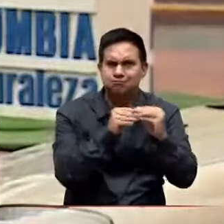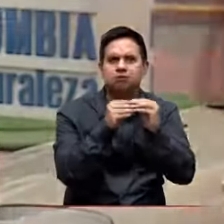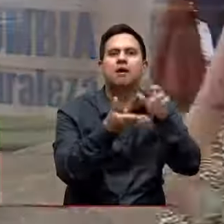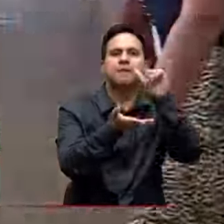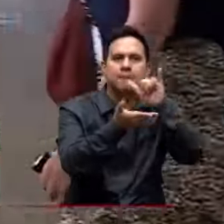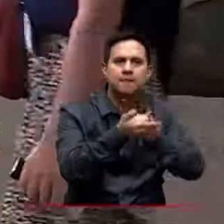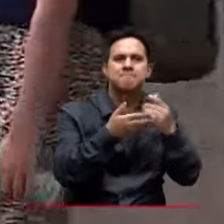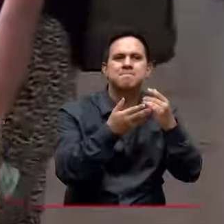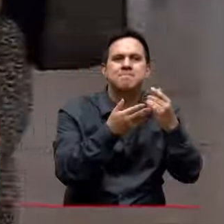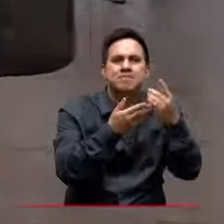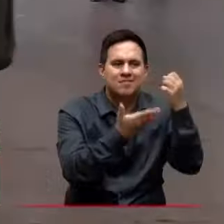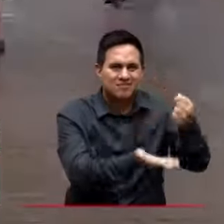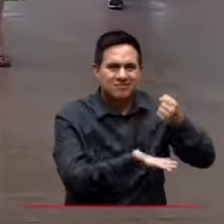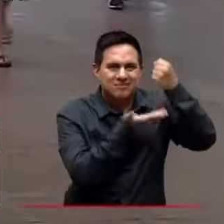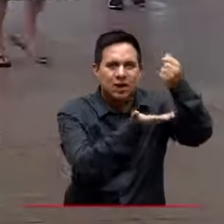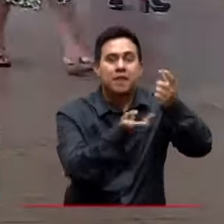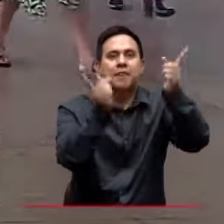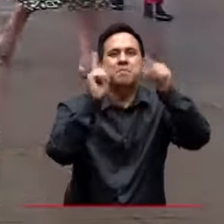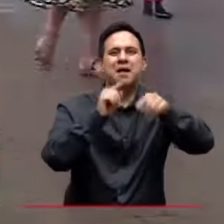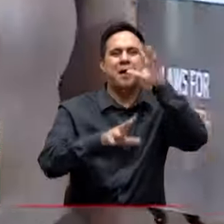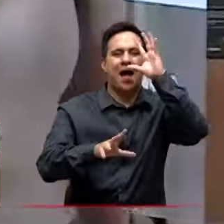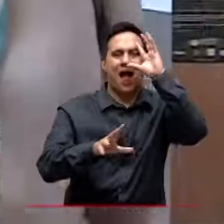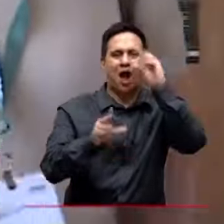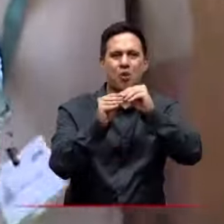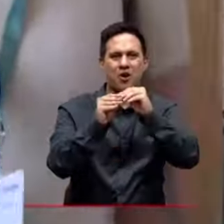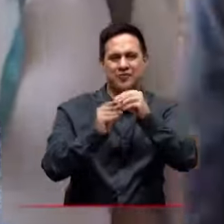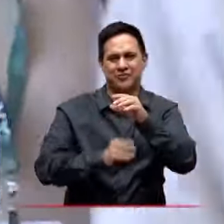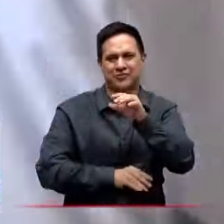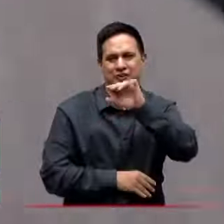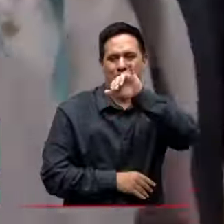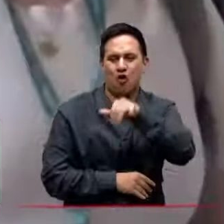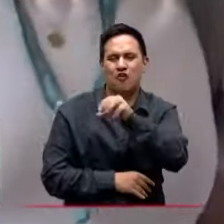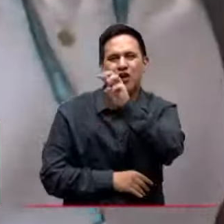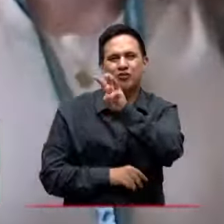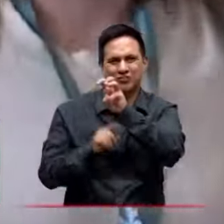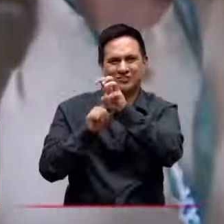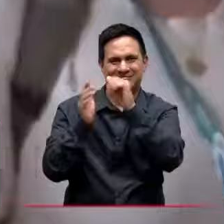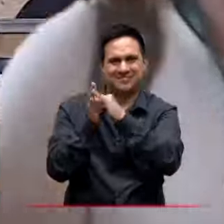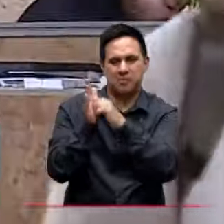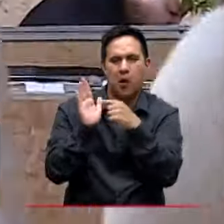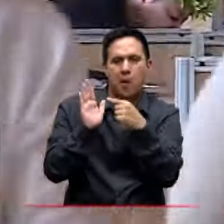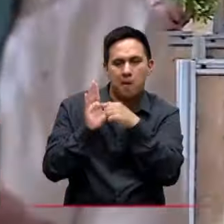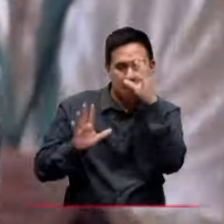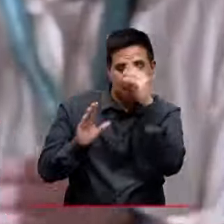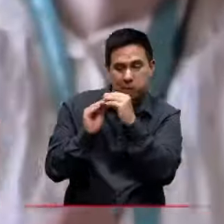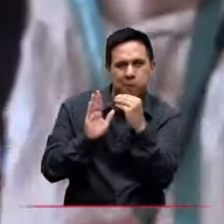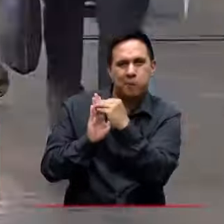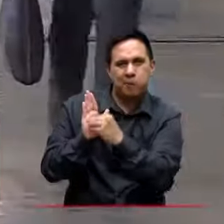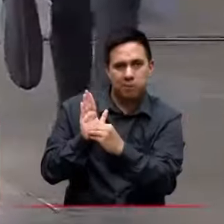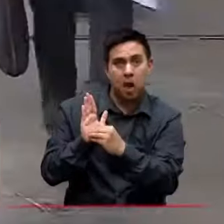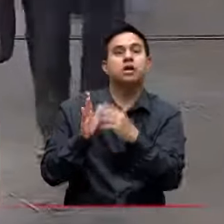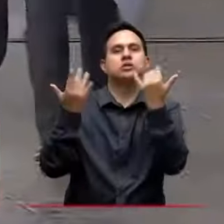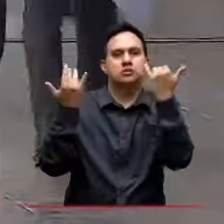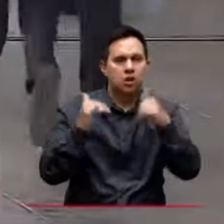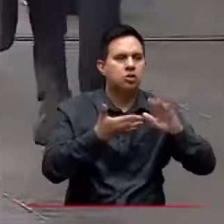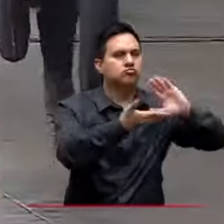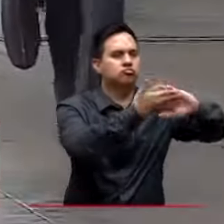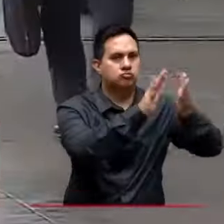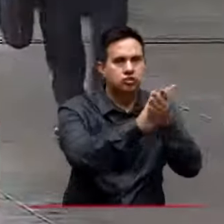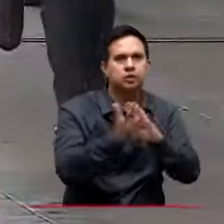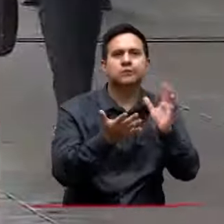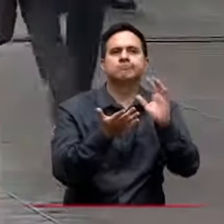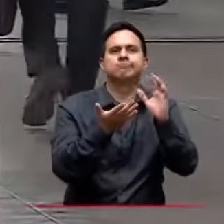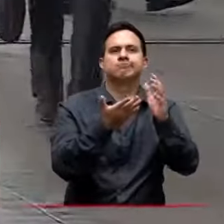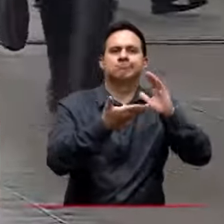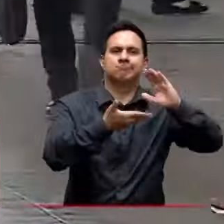artículo 8J del Acuerdo de Montreal. Además, ha sido clave la articulación de las comunidades locales, indígenas,